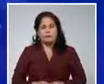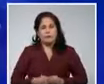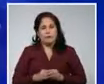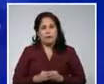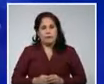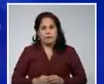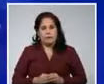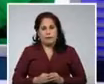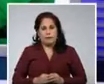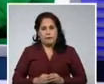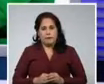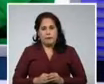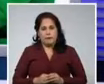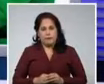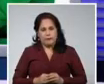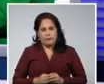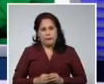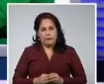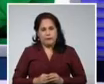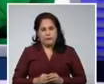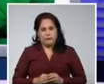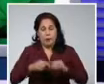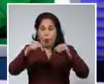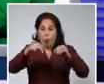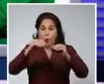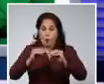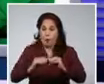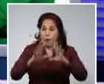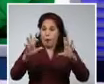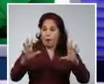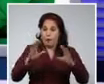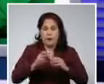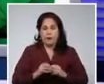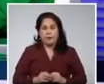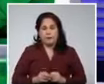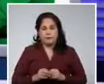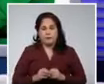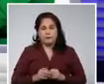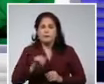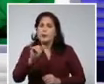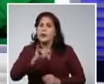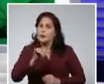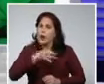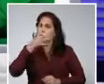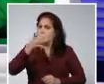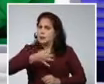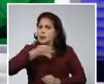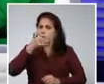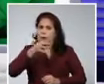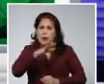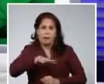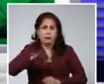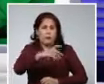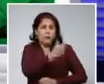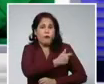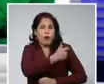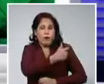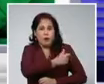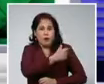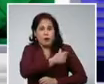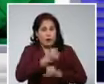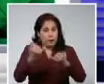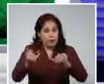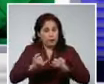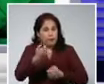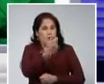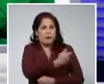información. En el día de hoy, como también, lo de la vacuna, la noticia de la vacuna,